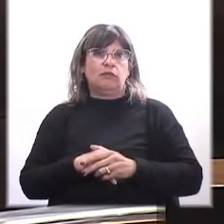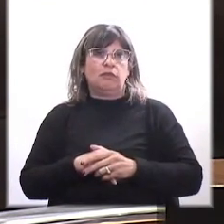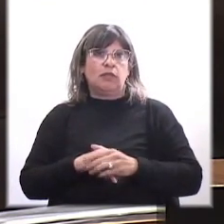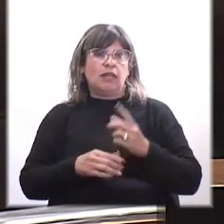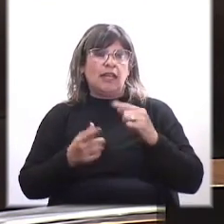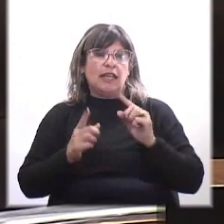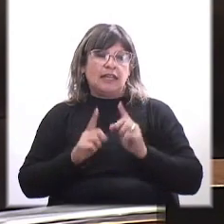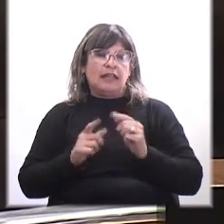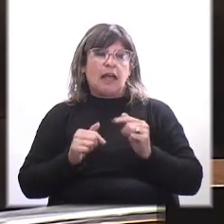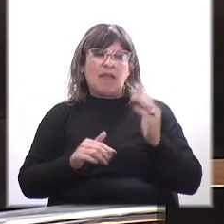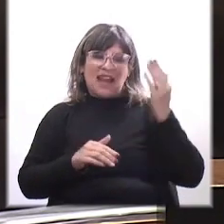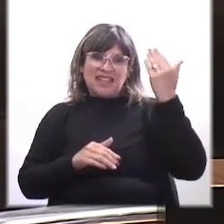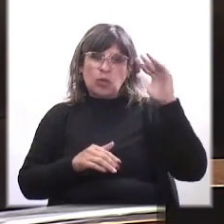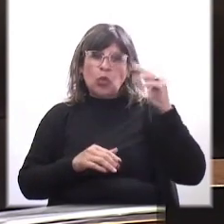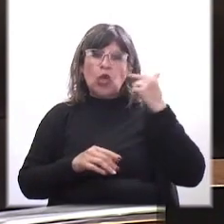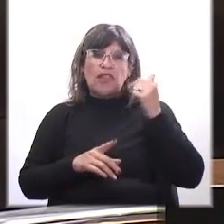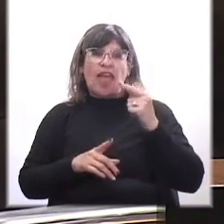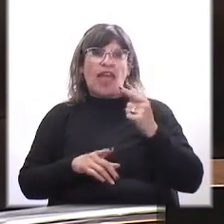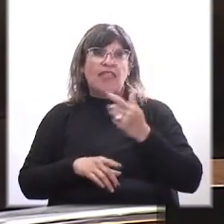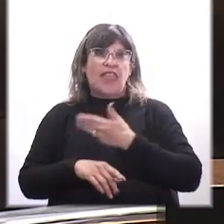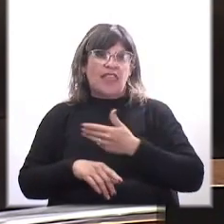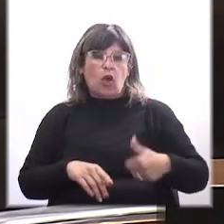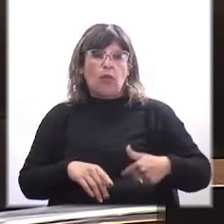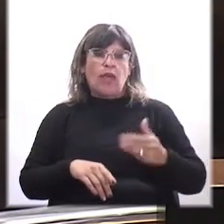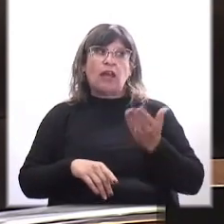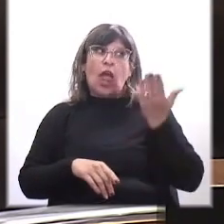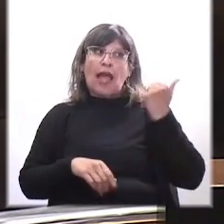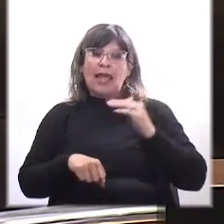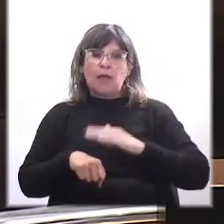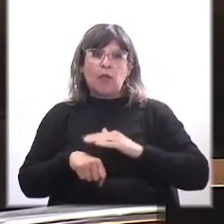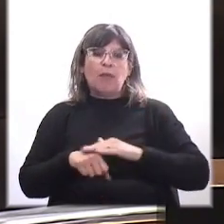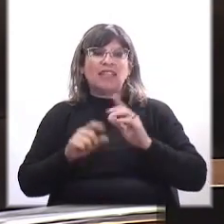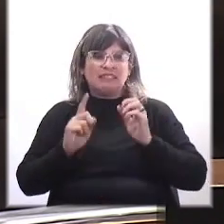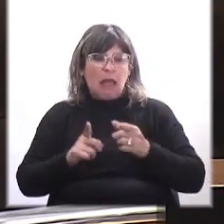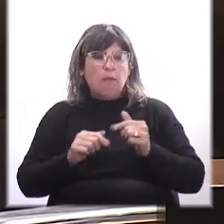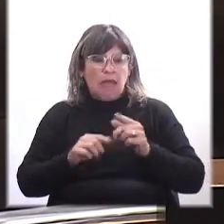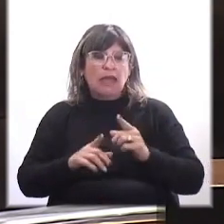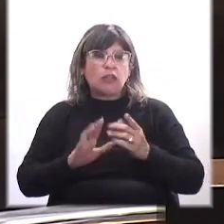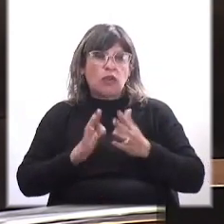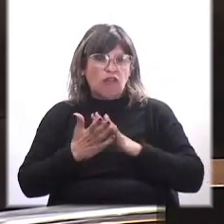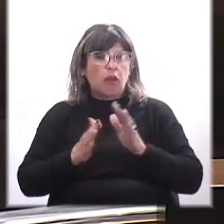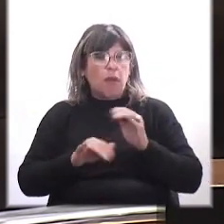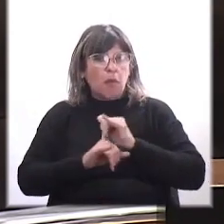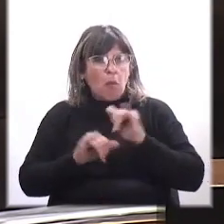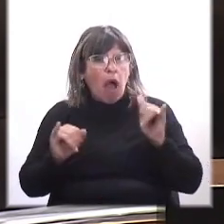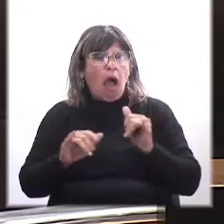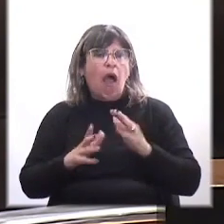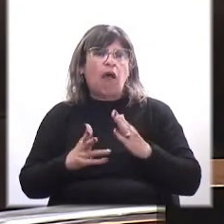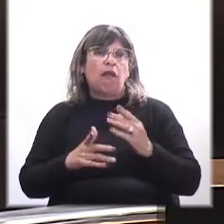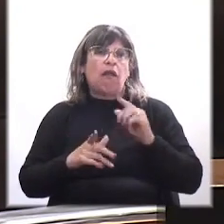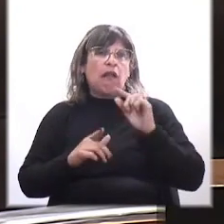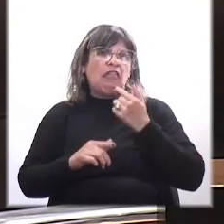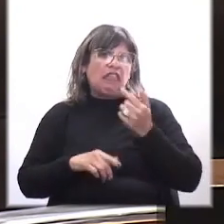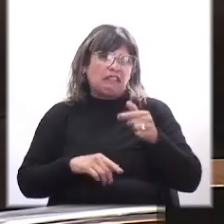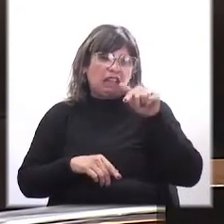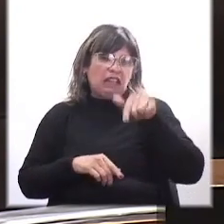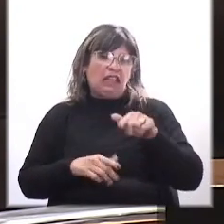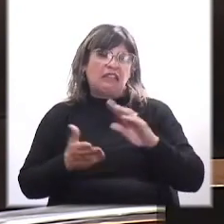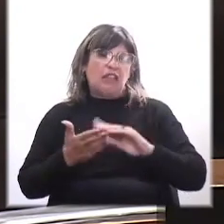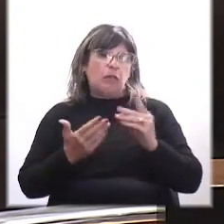máximas autoridades del gobierno de ese momento también de forma publicitada decían que este